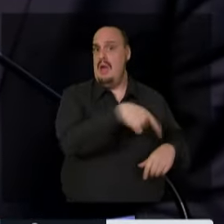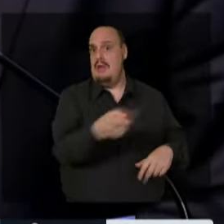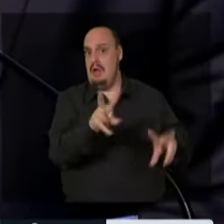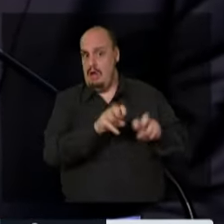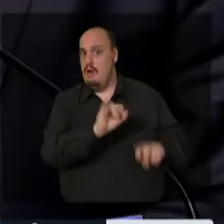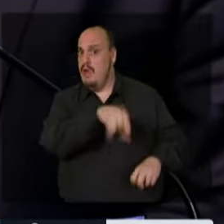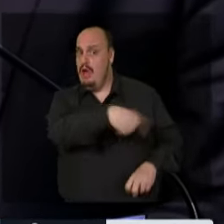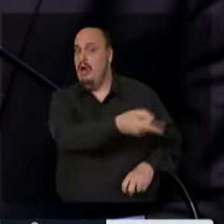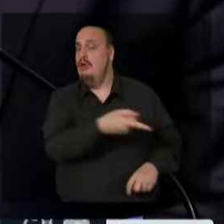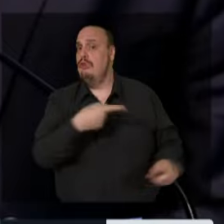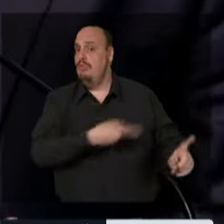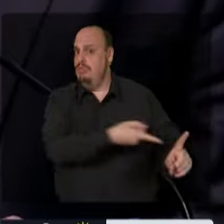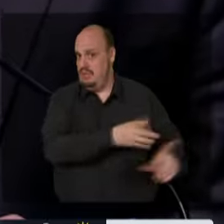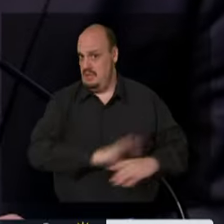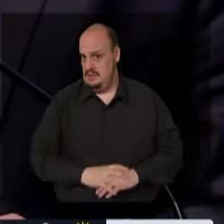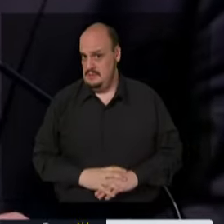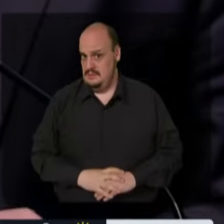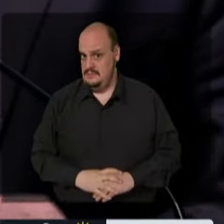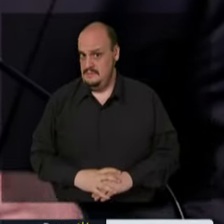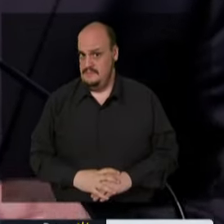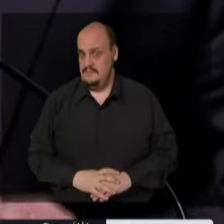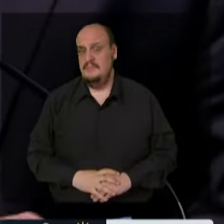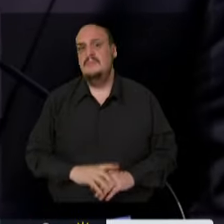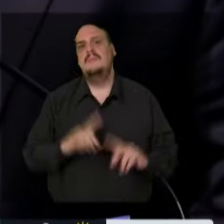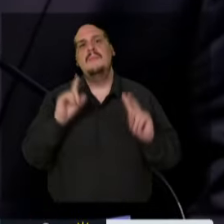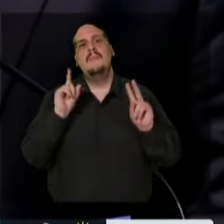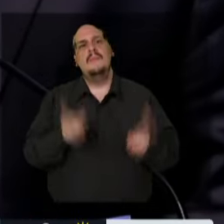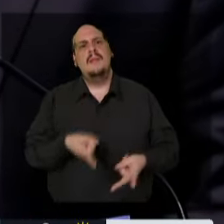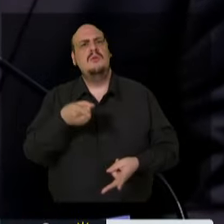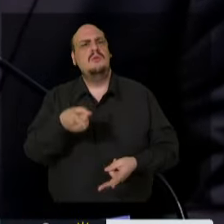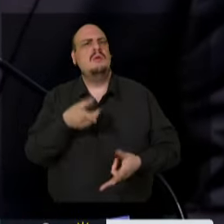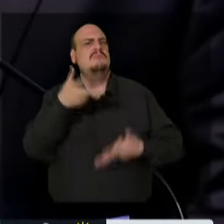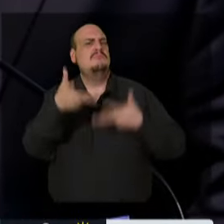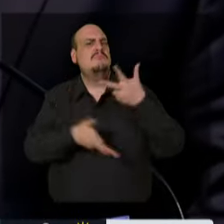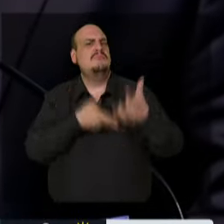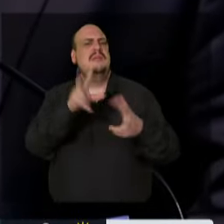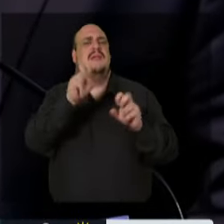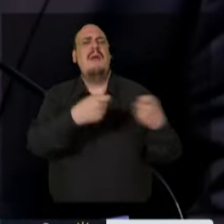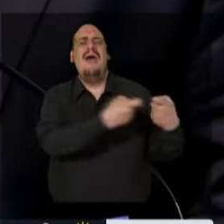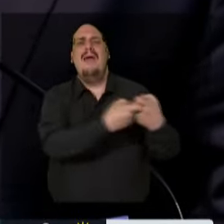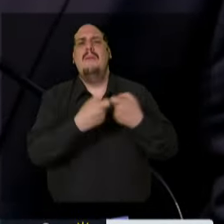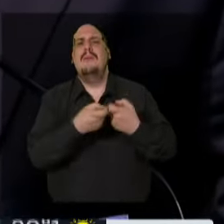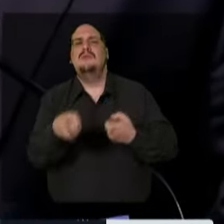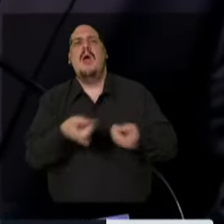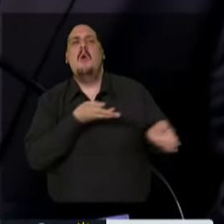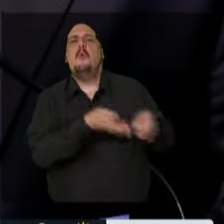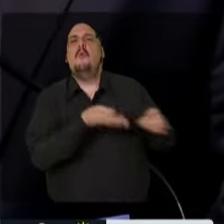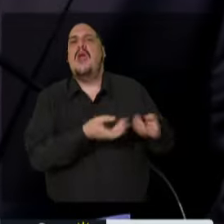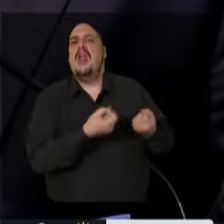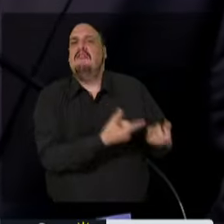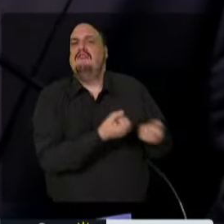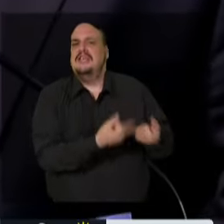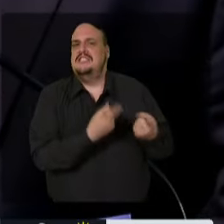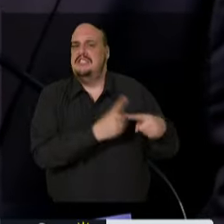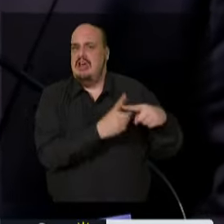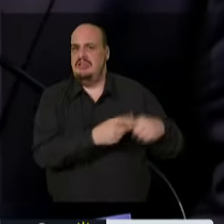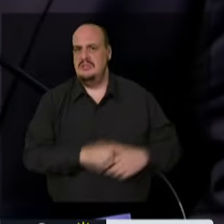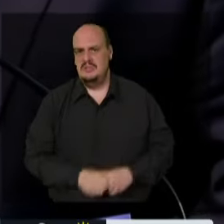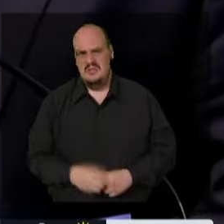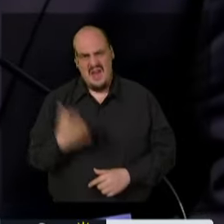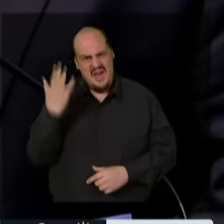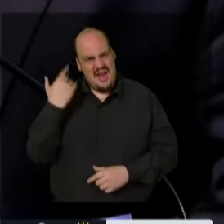montón. Por otra parte, usted habla de beneficios a las empresas. ¿Sabe que hace poco presenté una